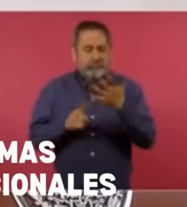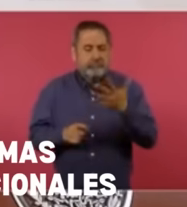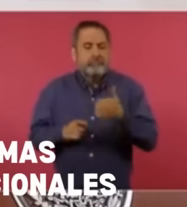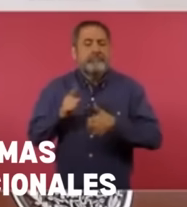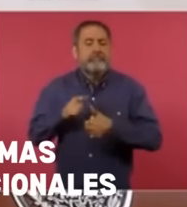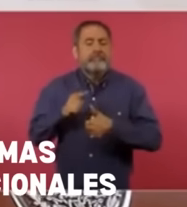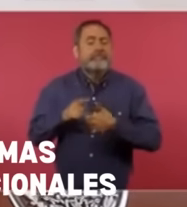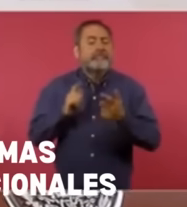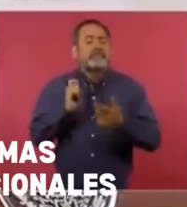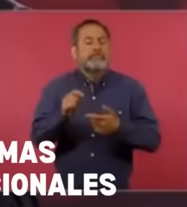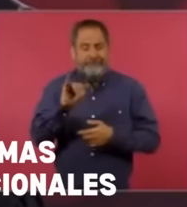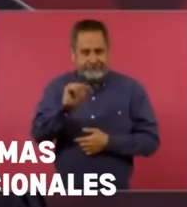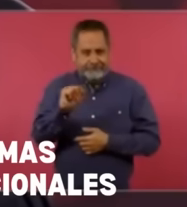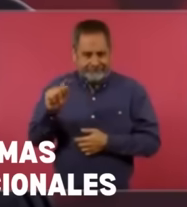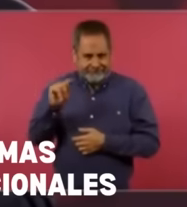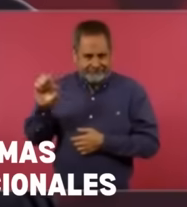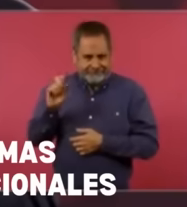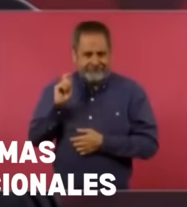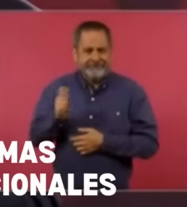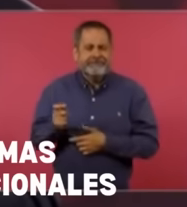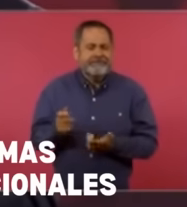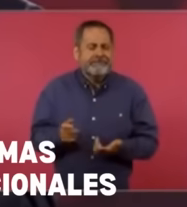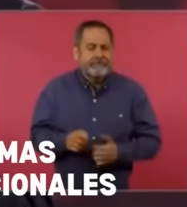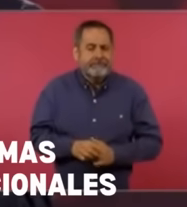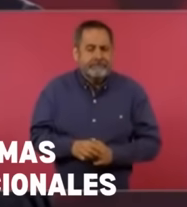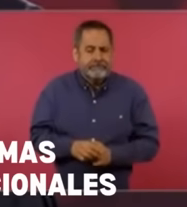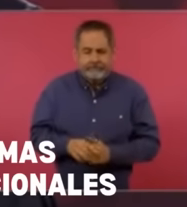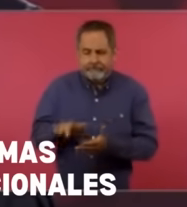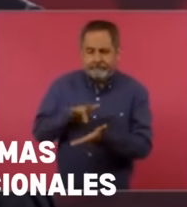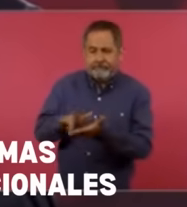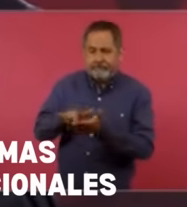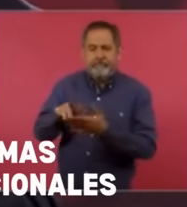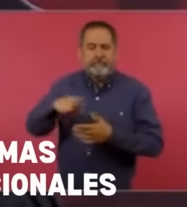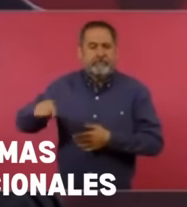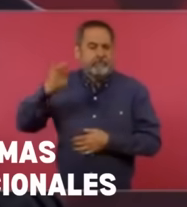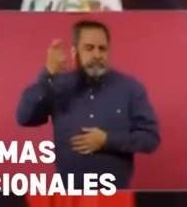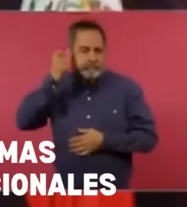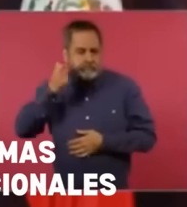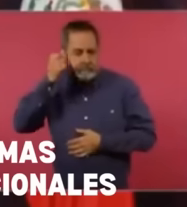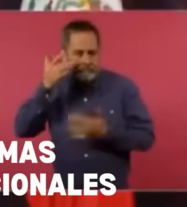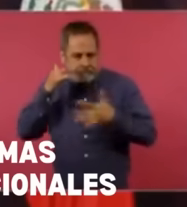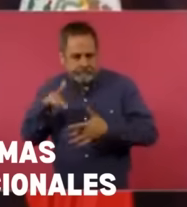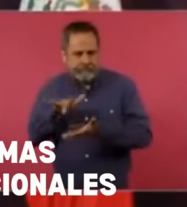es este apoyar a los